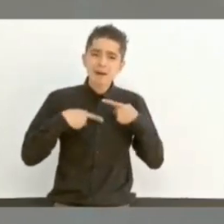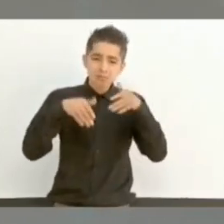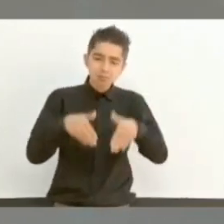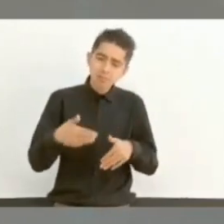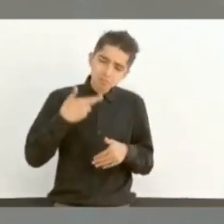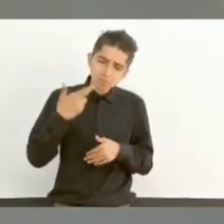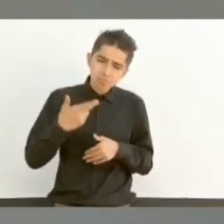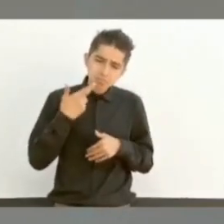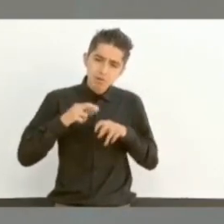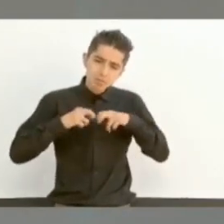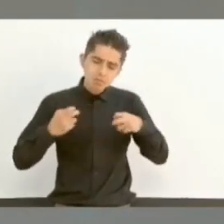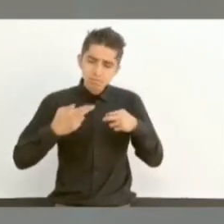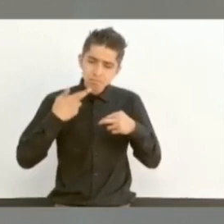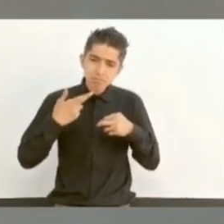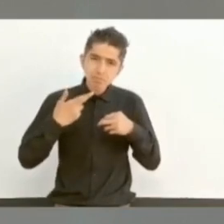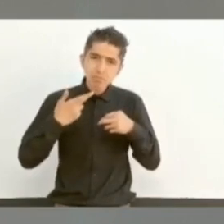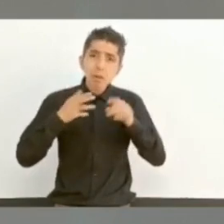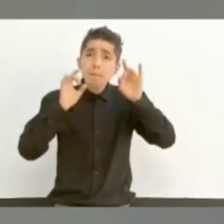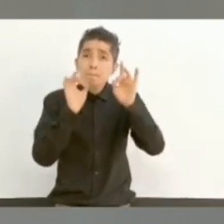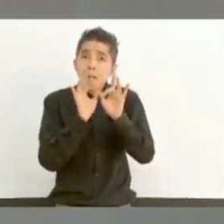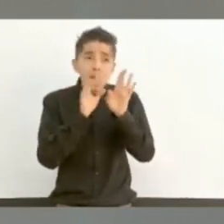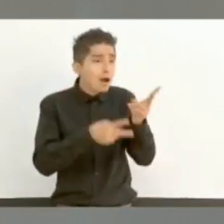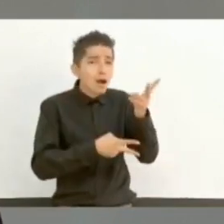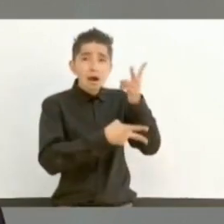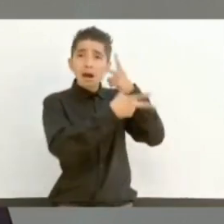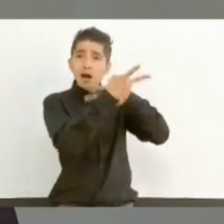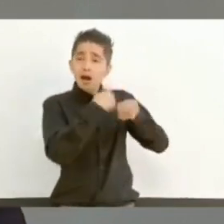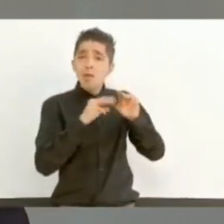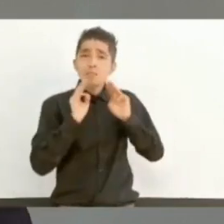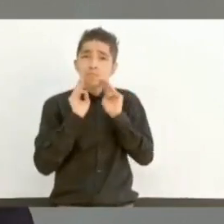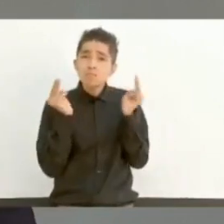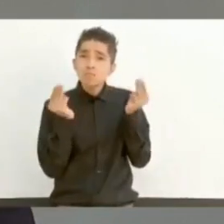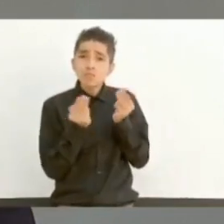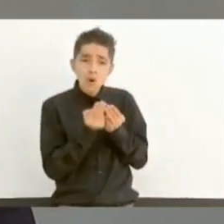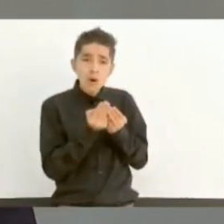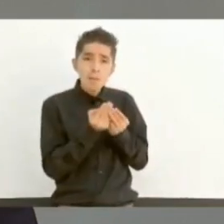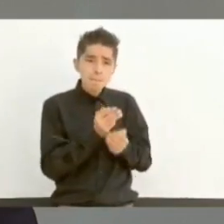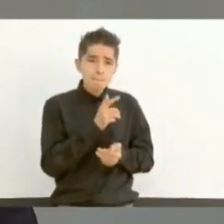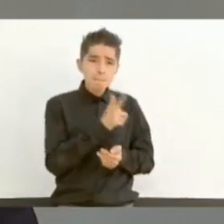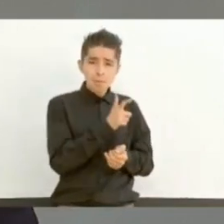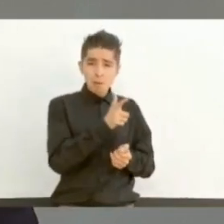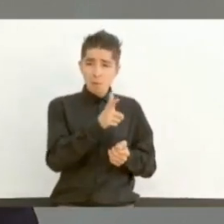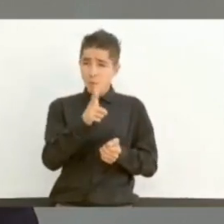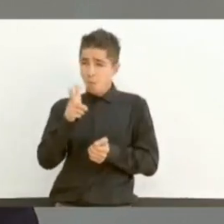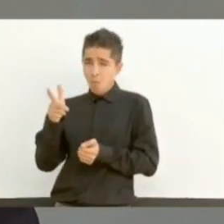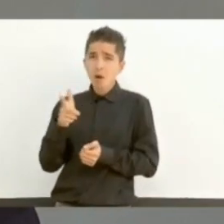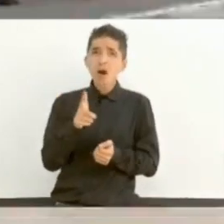llegaron un grupo y asesinaron a 9 personas.